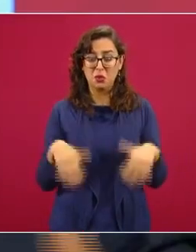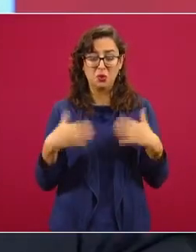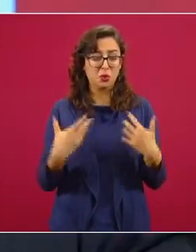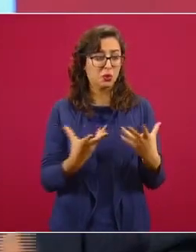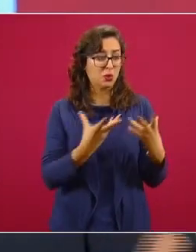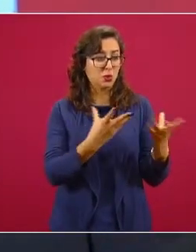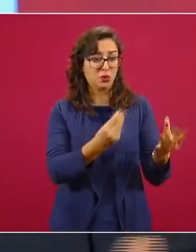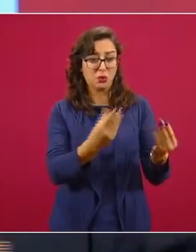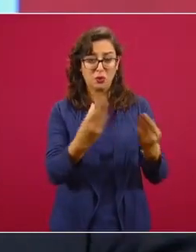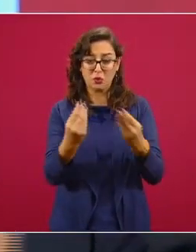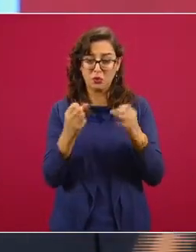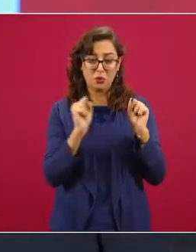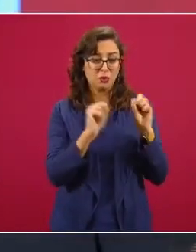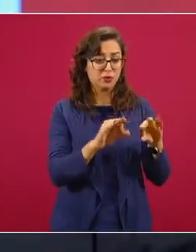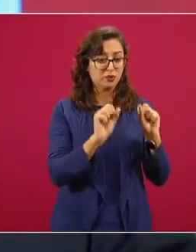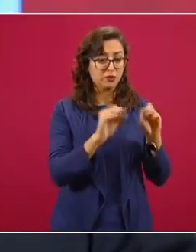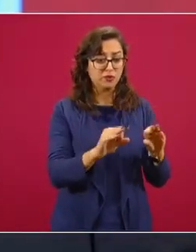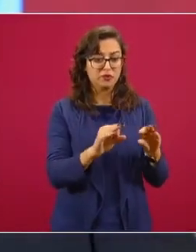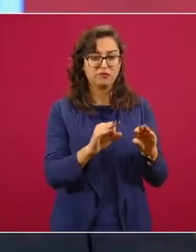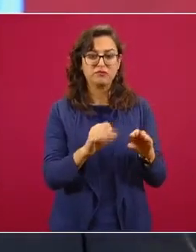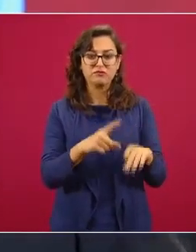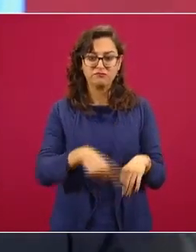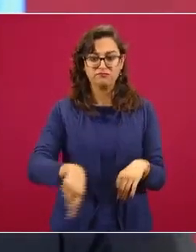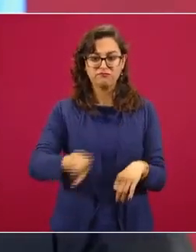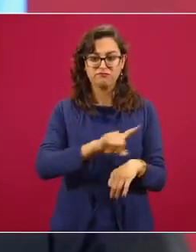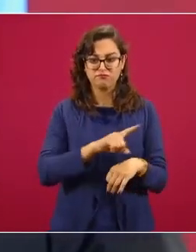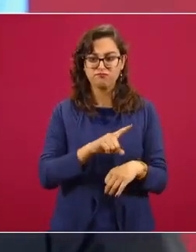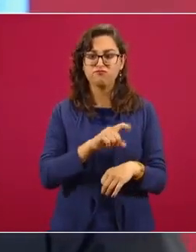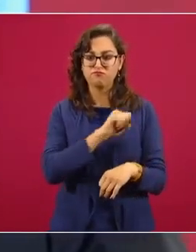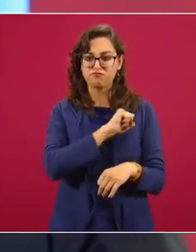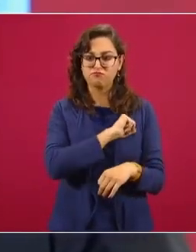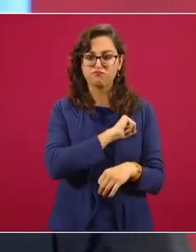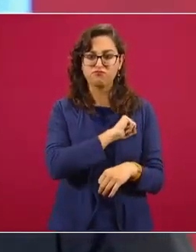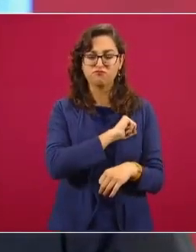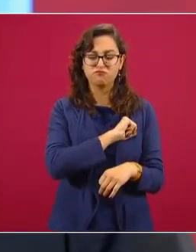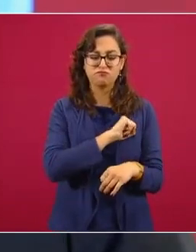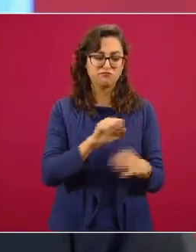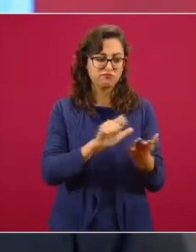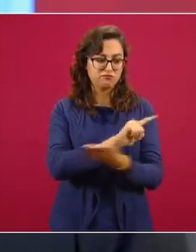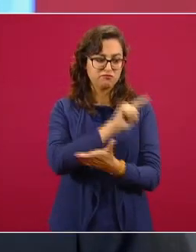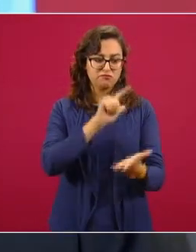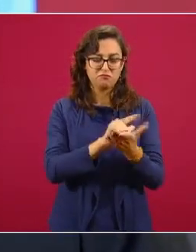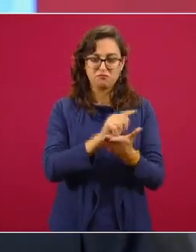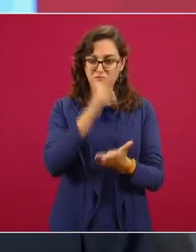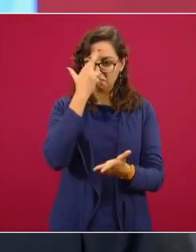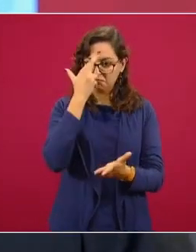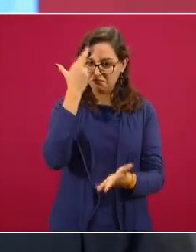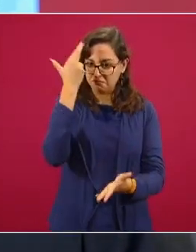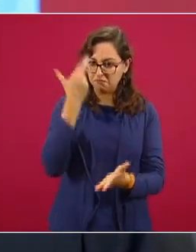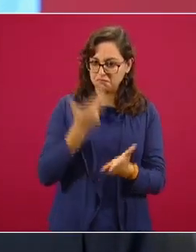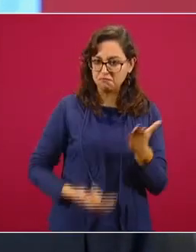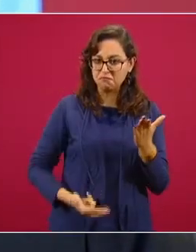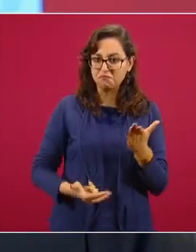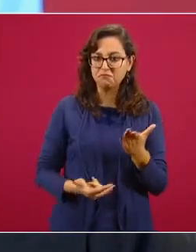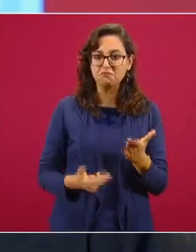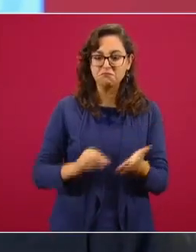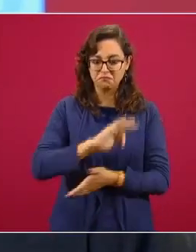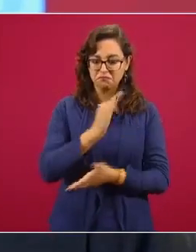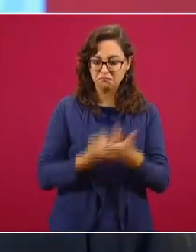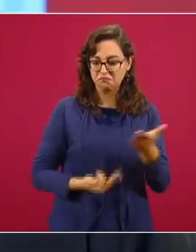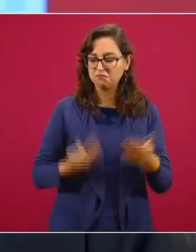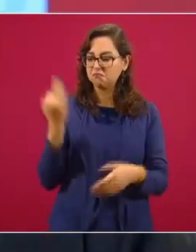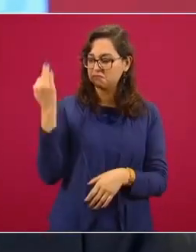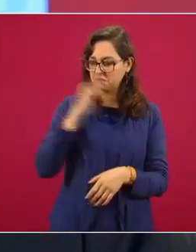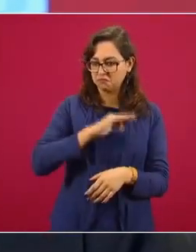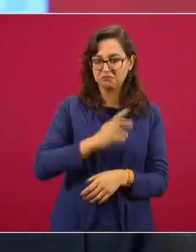Despachos manejados por delincuentes de cuello blanco. Hay todavía denuncias